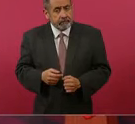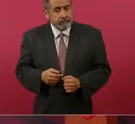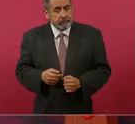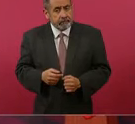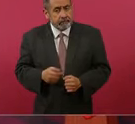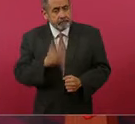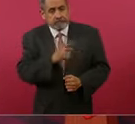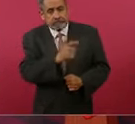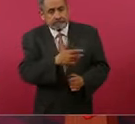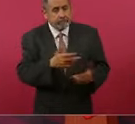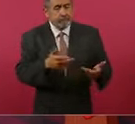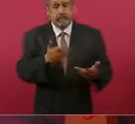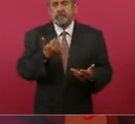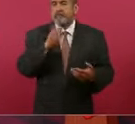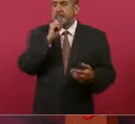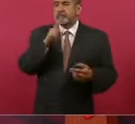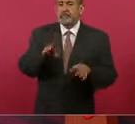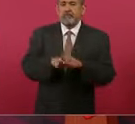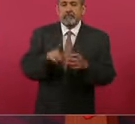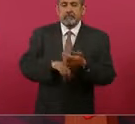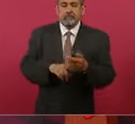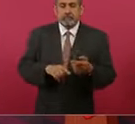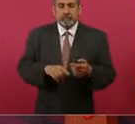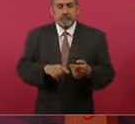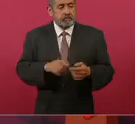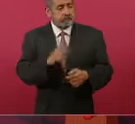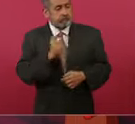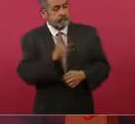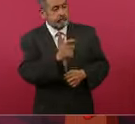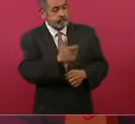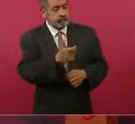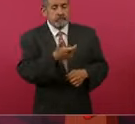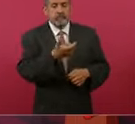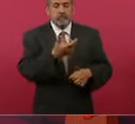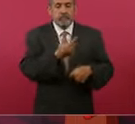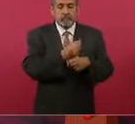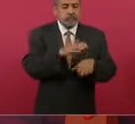y lo otro es que los costos de mantenimiento